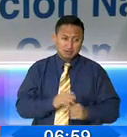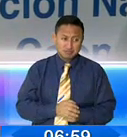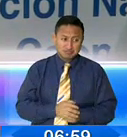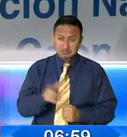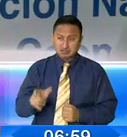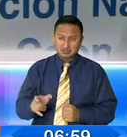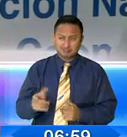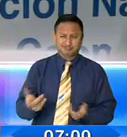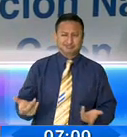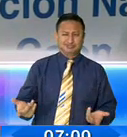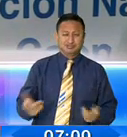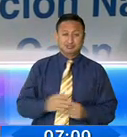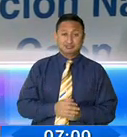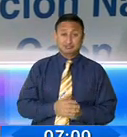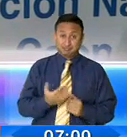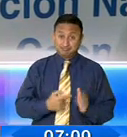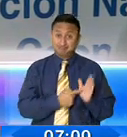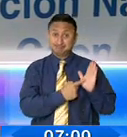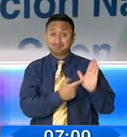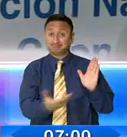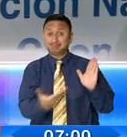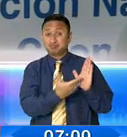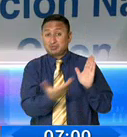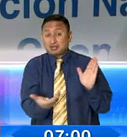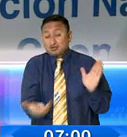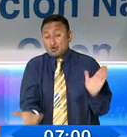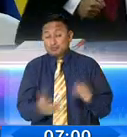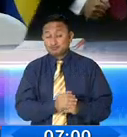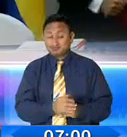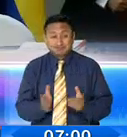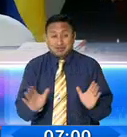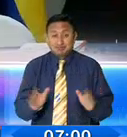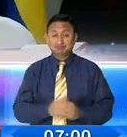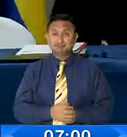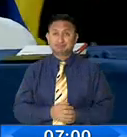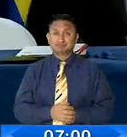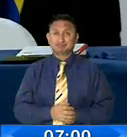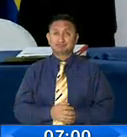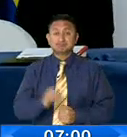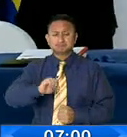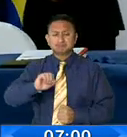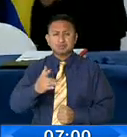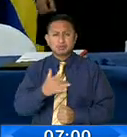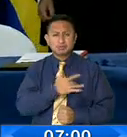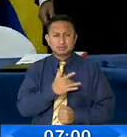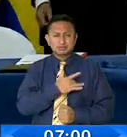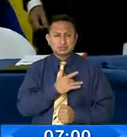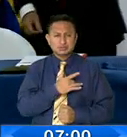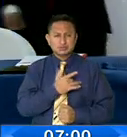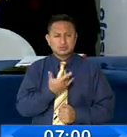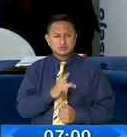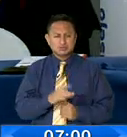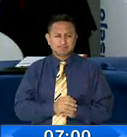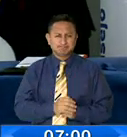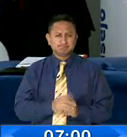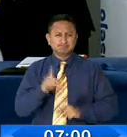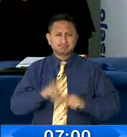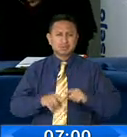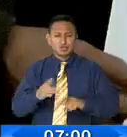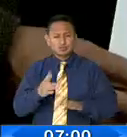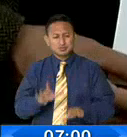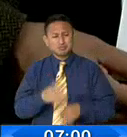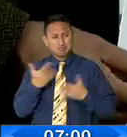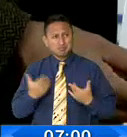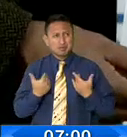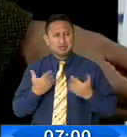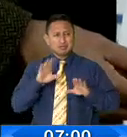ahora solamente miren los resultados que le hemos dado al país. Sin embargo, existen sentimientos encontrados, por un lado satisfacción y alegría por